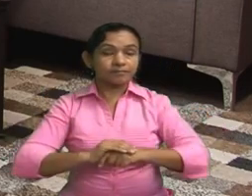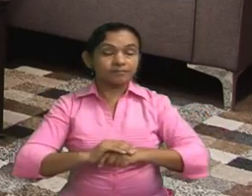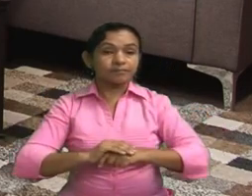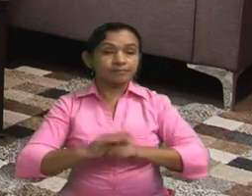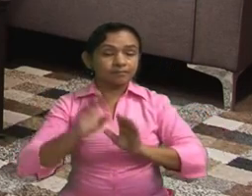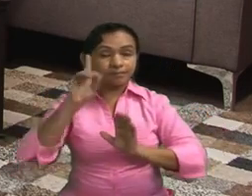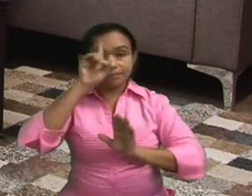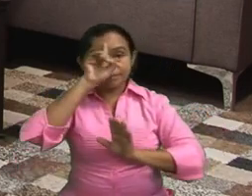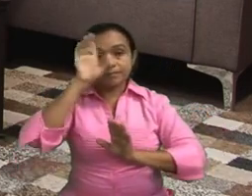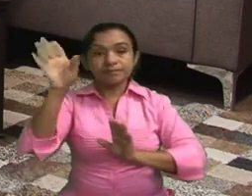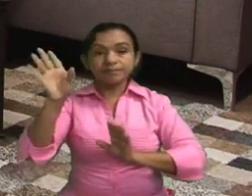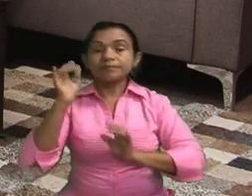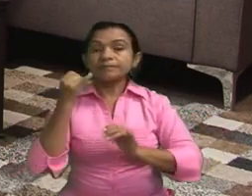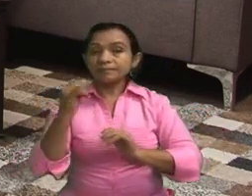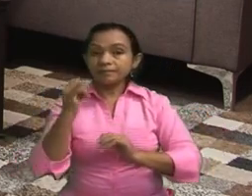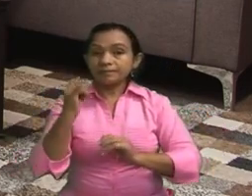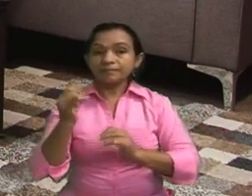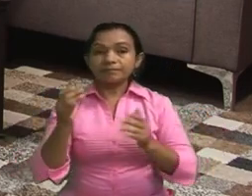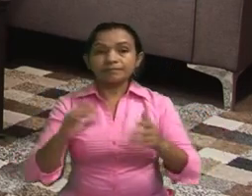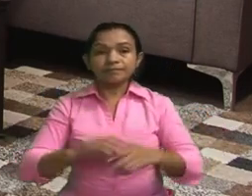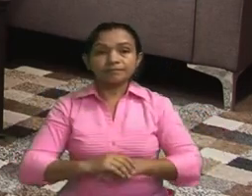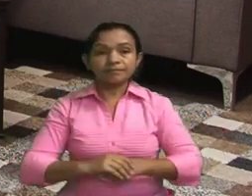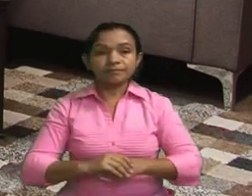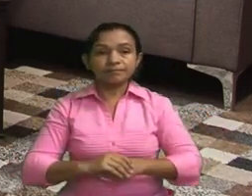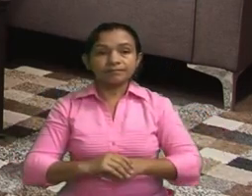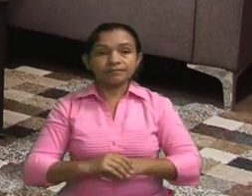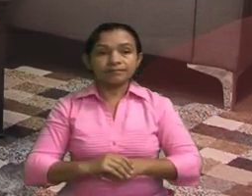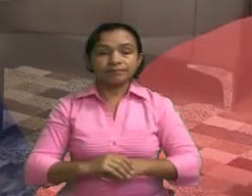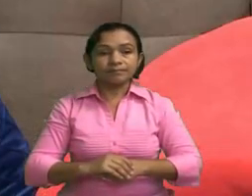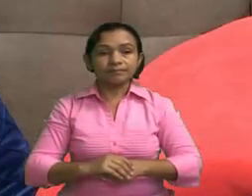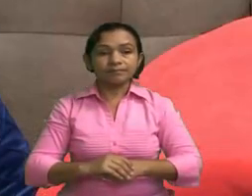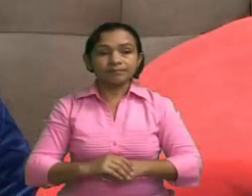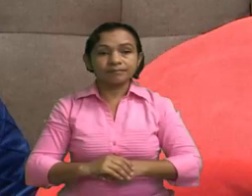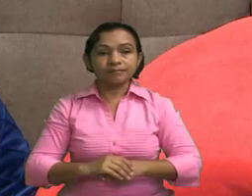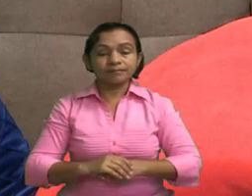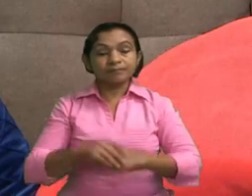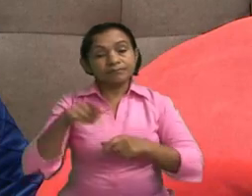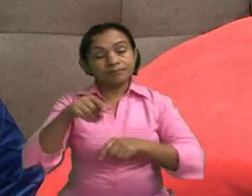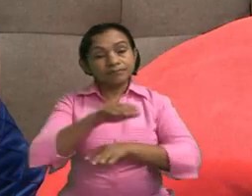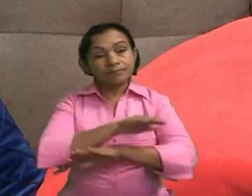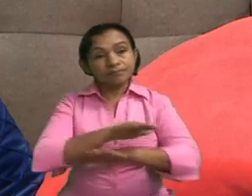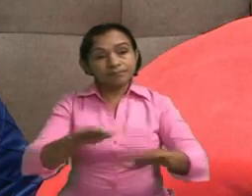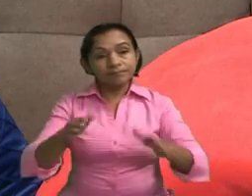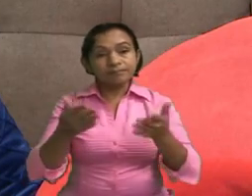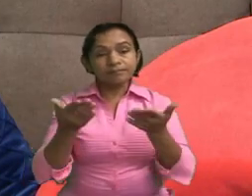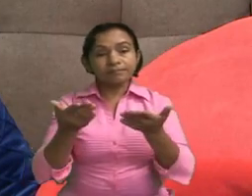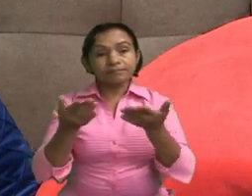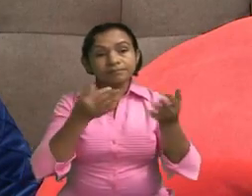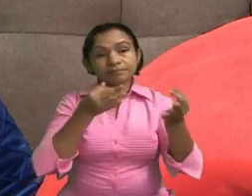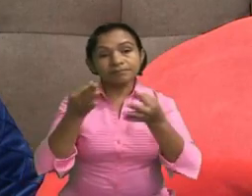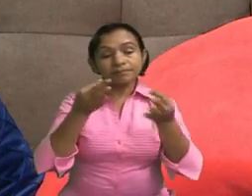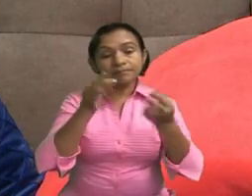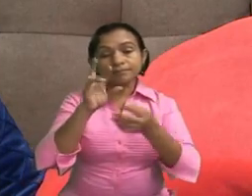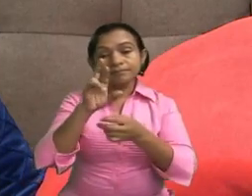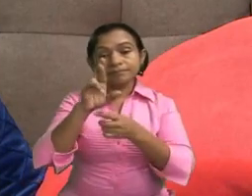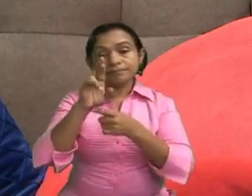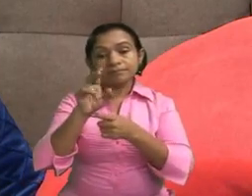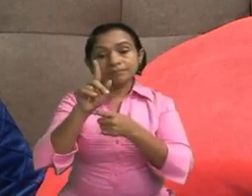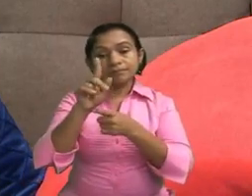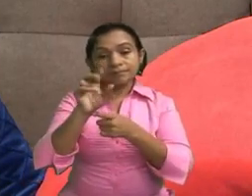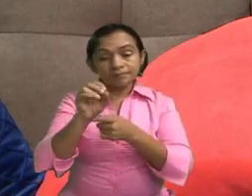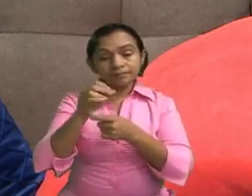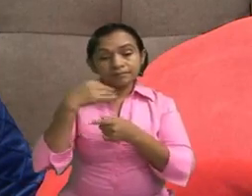claro. Sí, ellos actúan. Así es. Bueno, quisiera que para concluir me planteara algunos retos que todavía